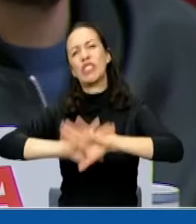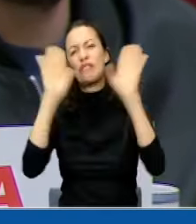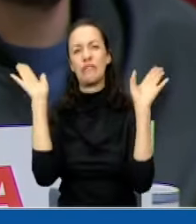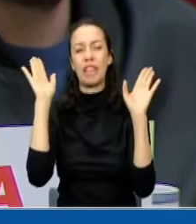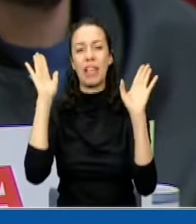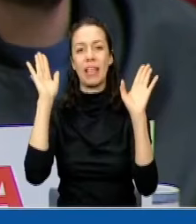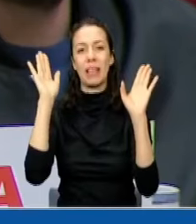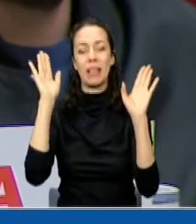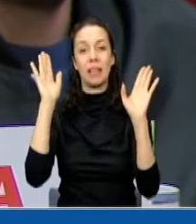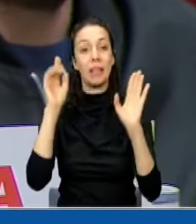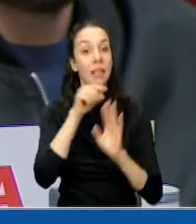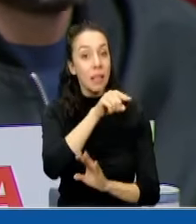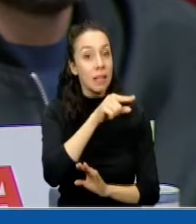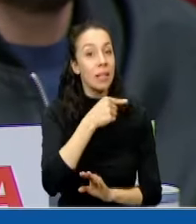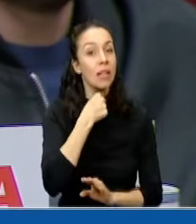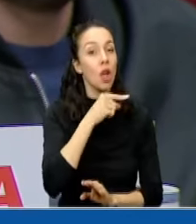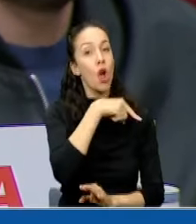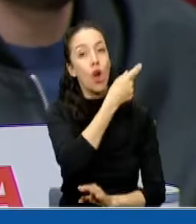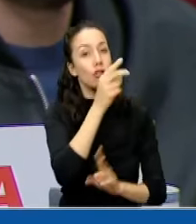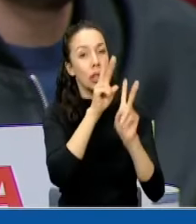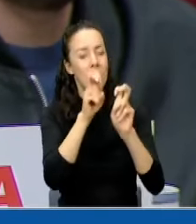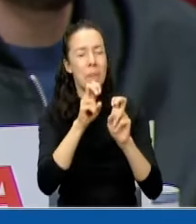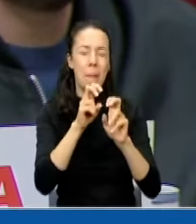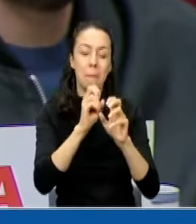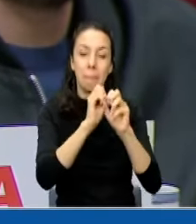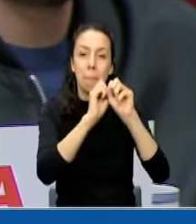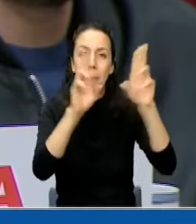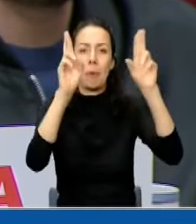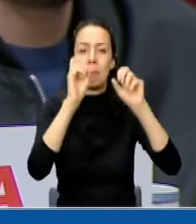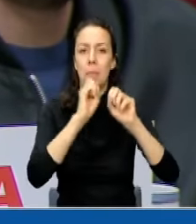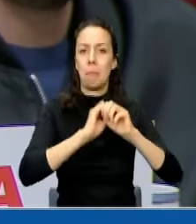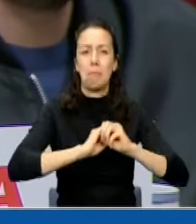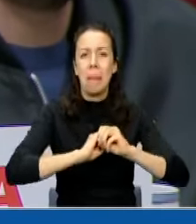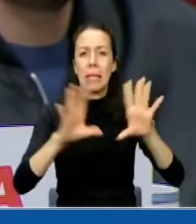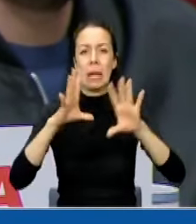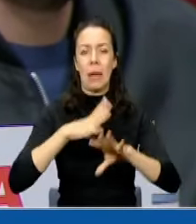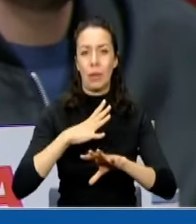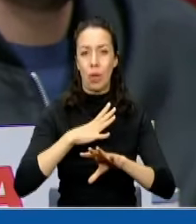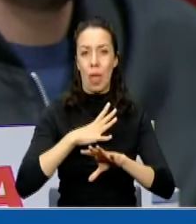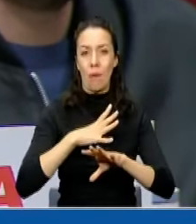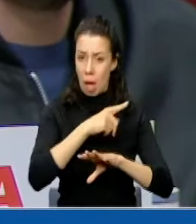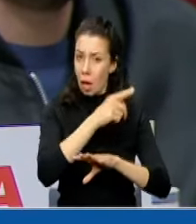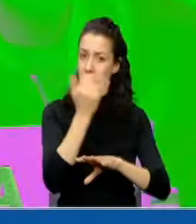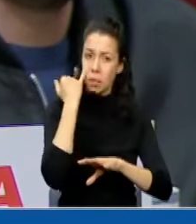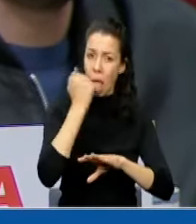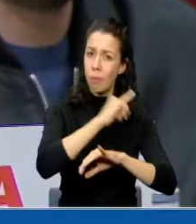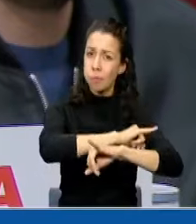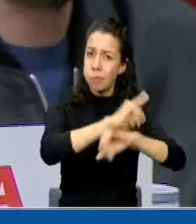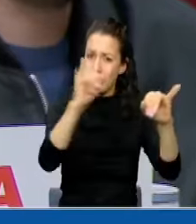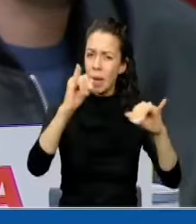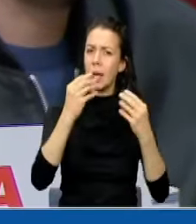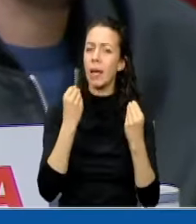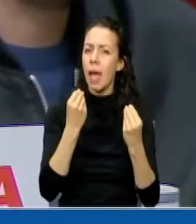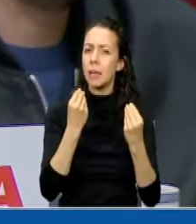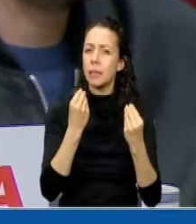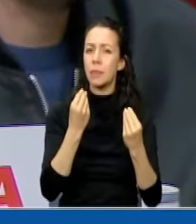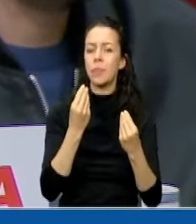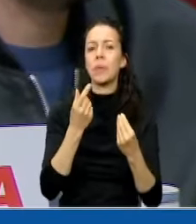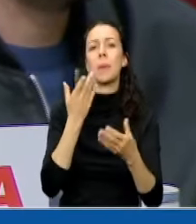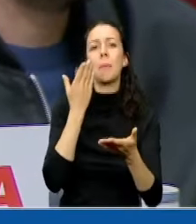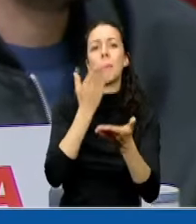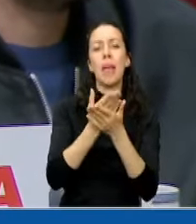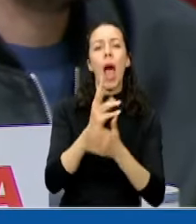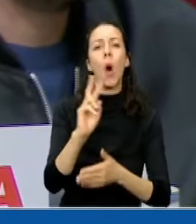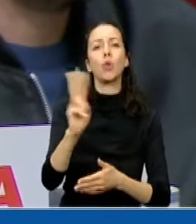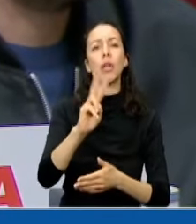otro tema que es más grave, que es, como ya lo anunció, la autorización de las